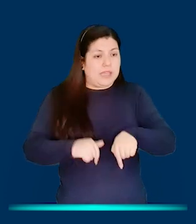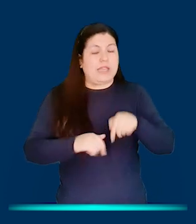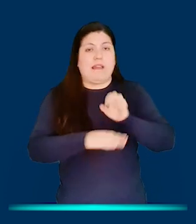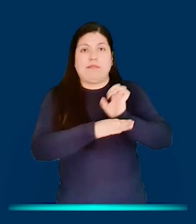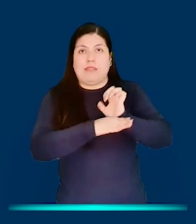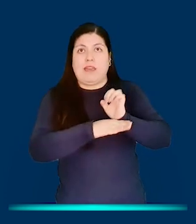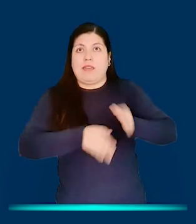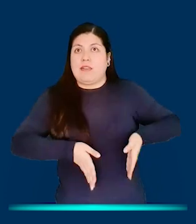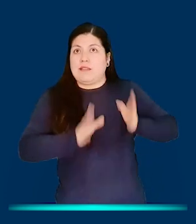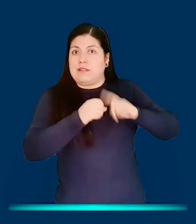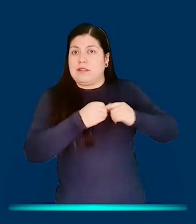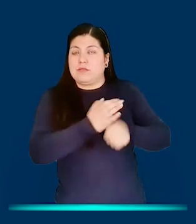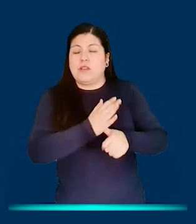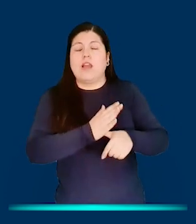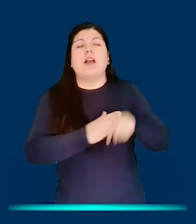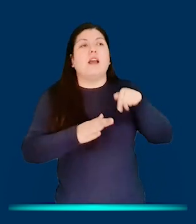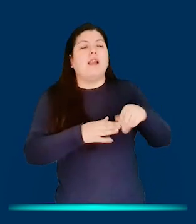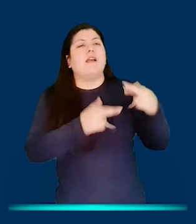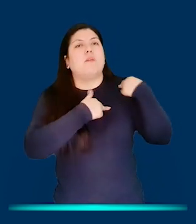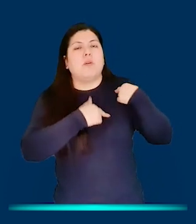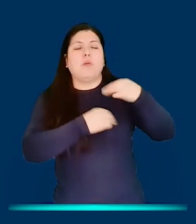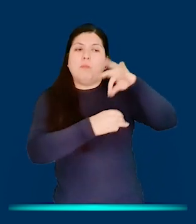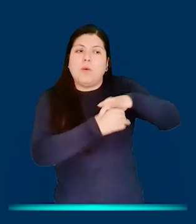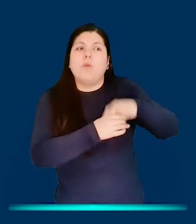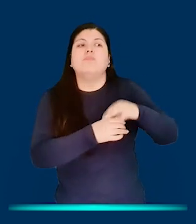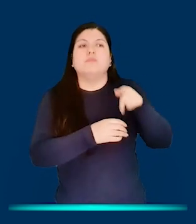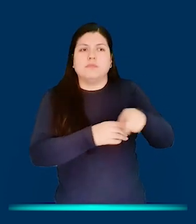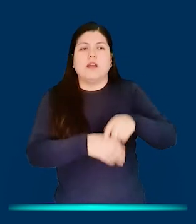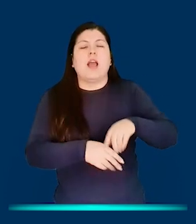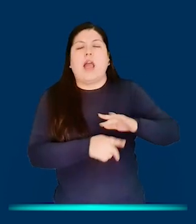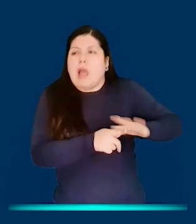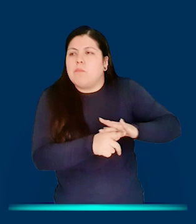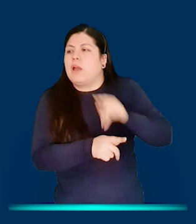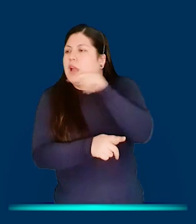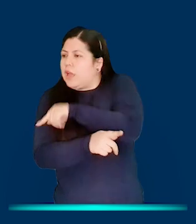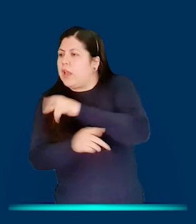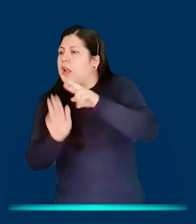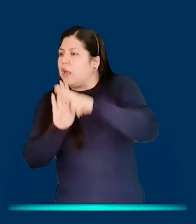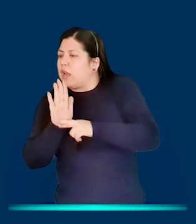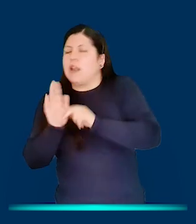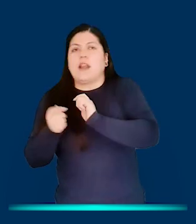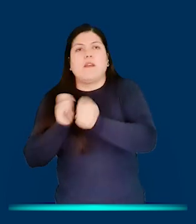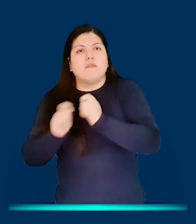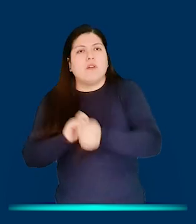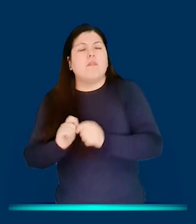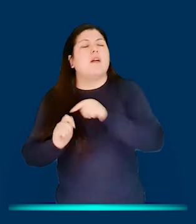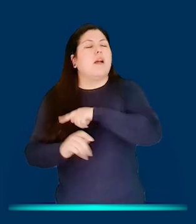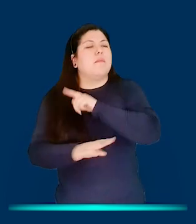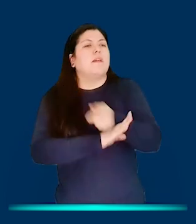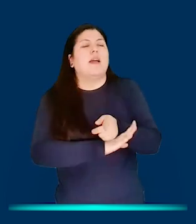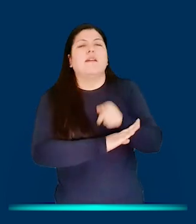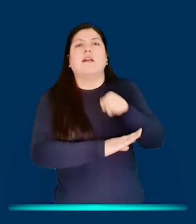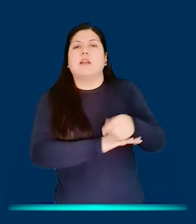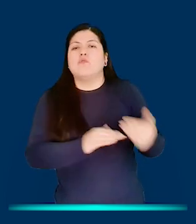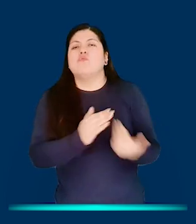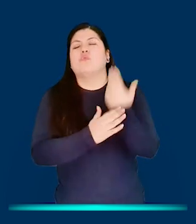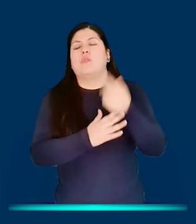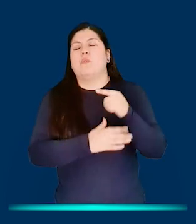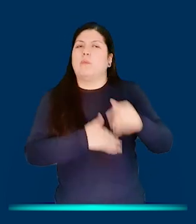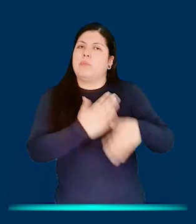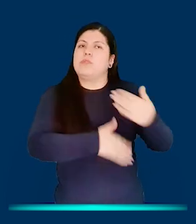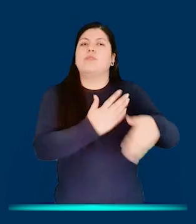gobierno nacional promulga este acto legislativo, haciendo que nosotros, operadores electorales, tengamos que materializar lo que este